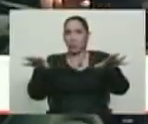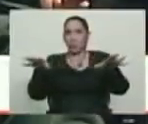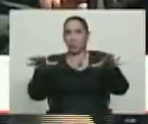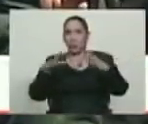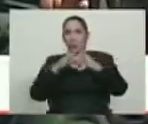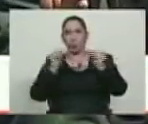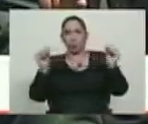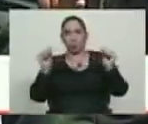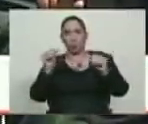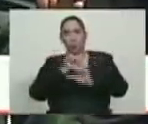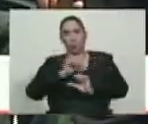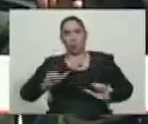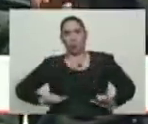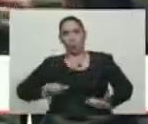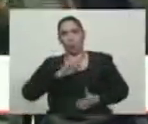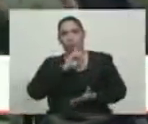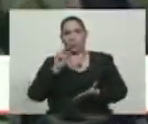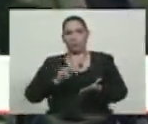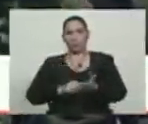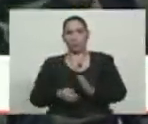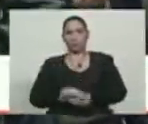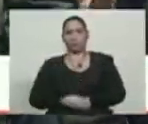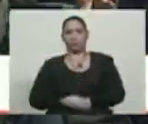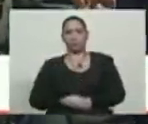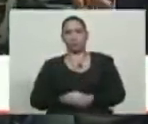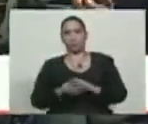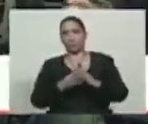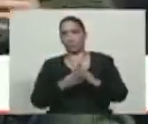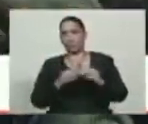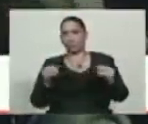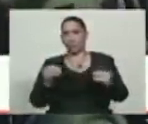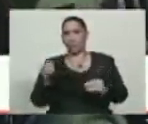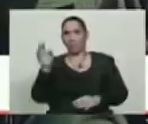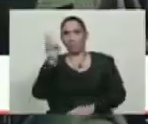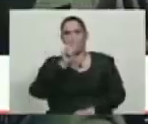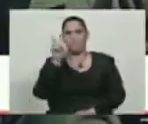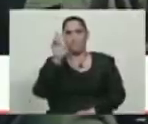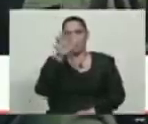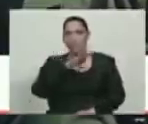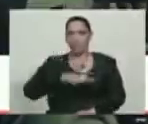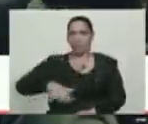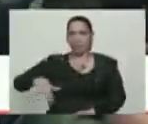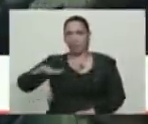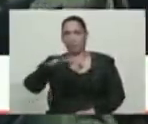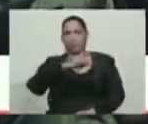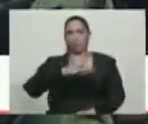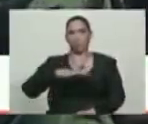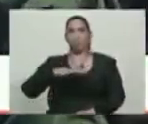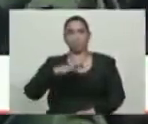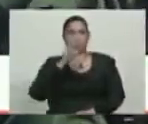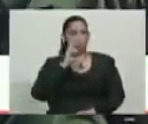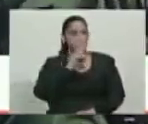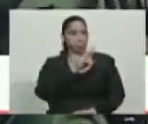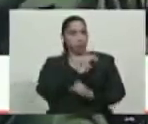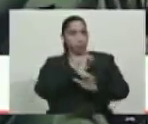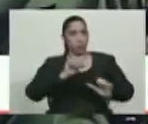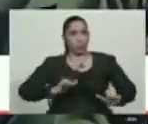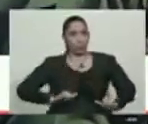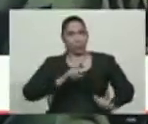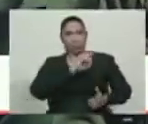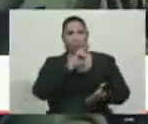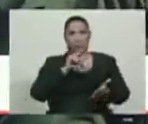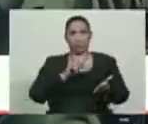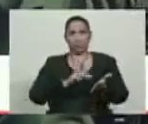Guardia Nacional en todo el territorio nacional. Aquí lo vemos, los guardias nacionales de los ríos,